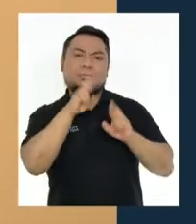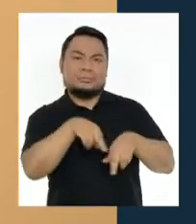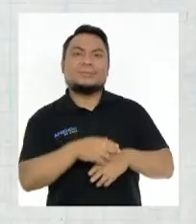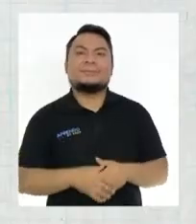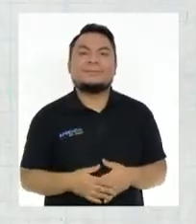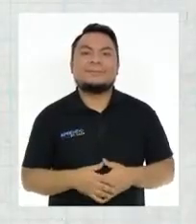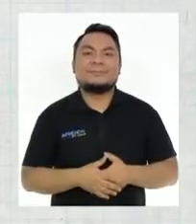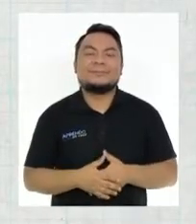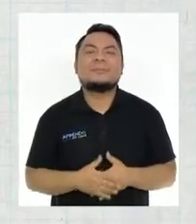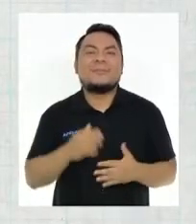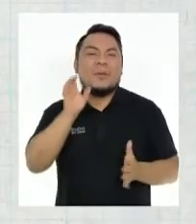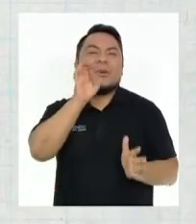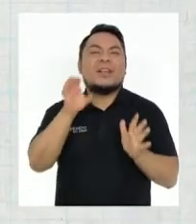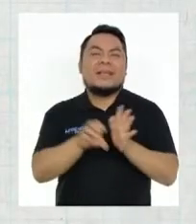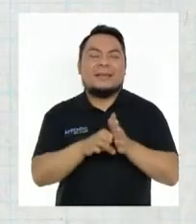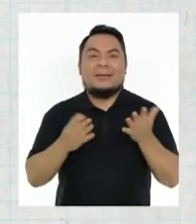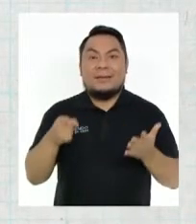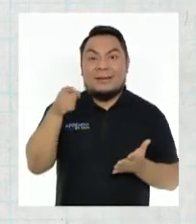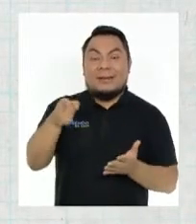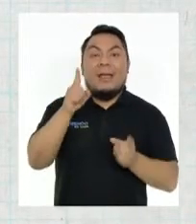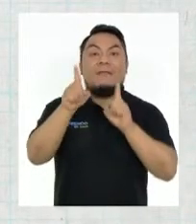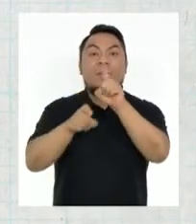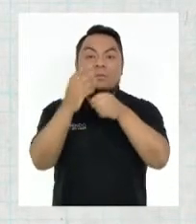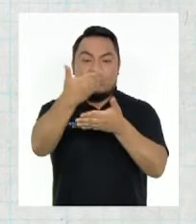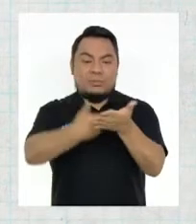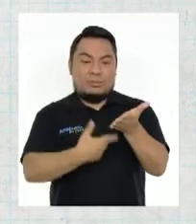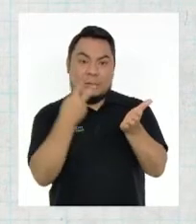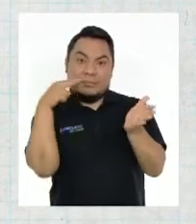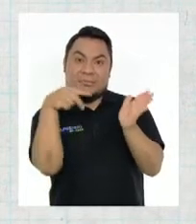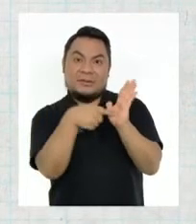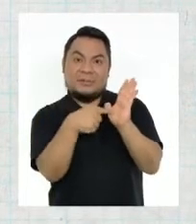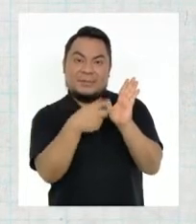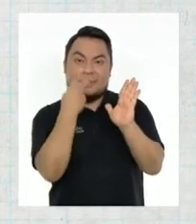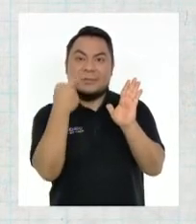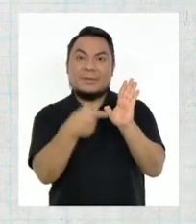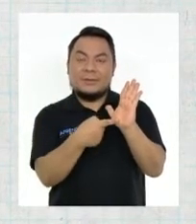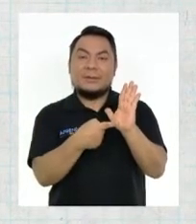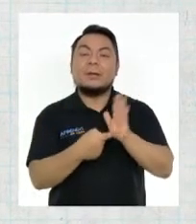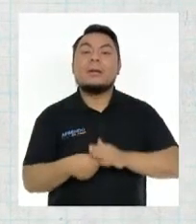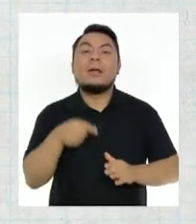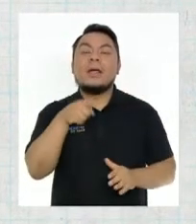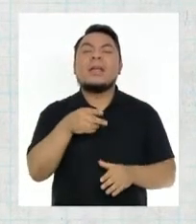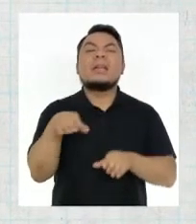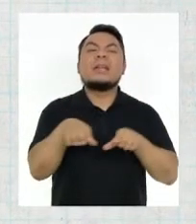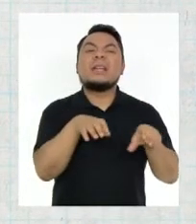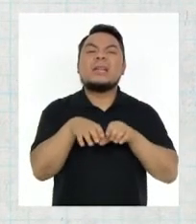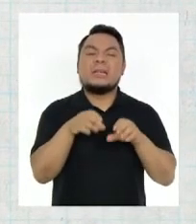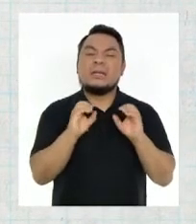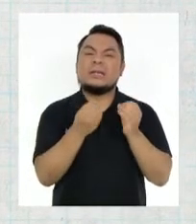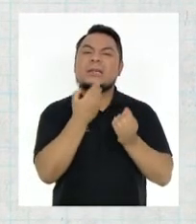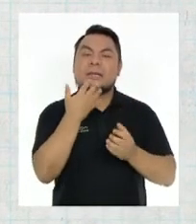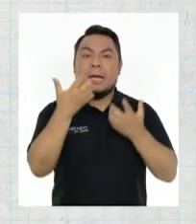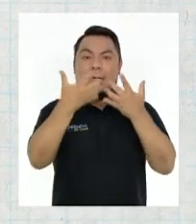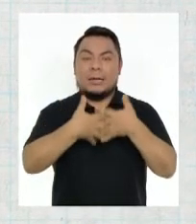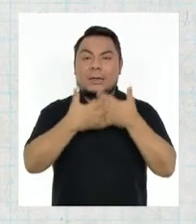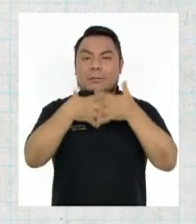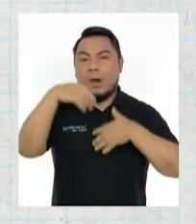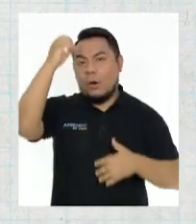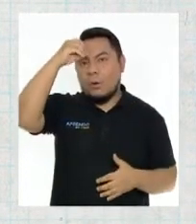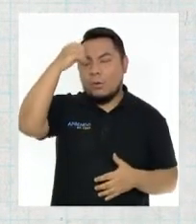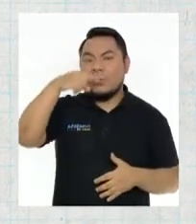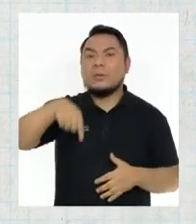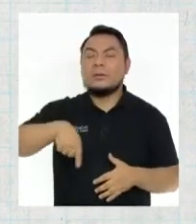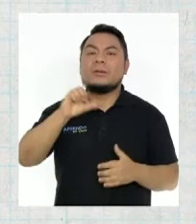encuestados. Por ejemplo, en esta encuesta vemos: La institución que realiza la encuesta es la empresa de opinión